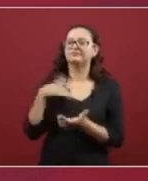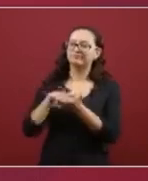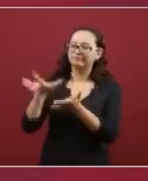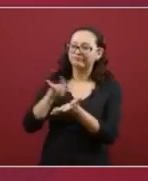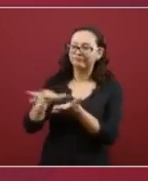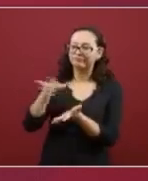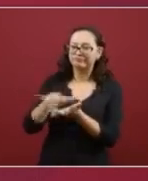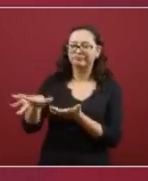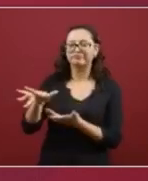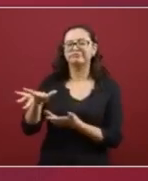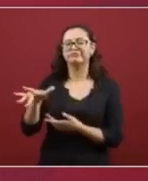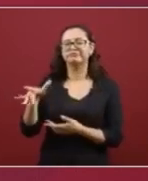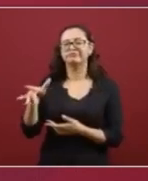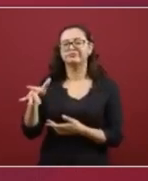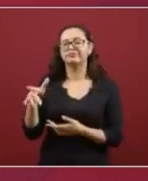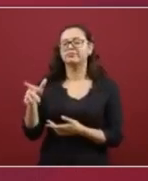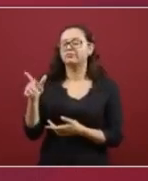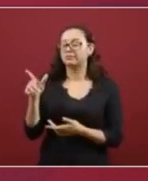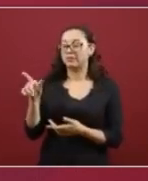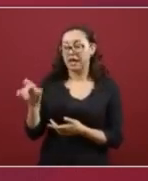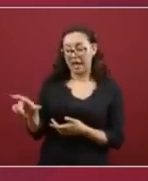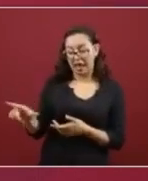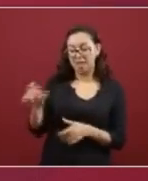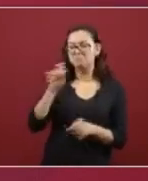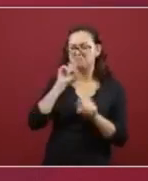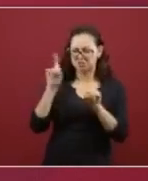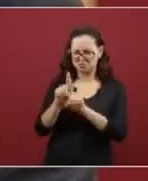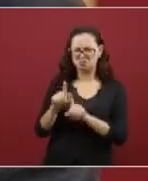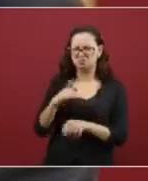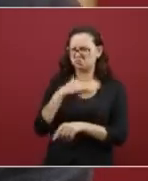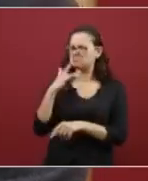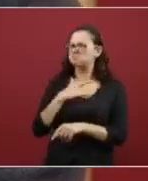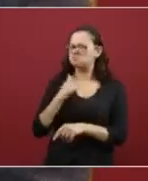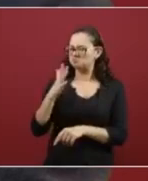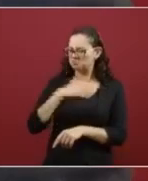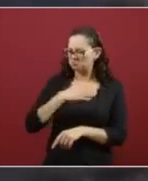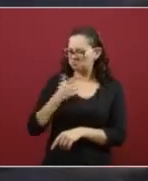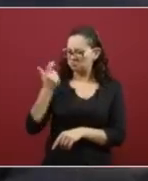ya comprometió recursos para